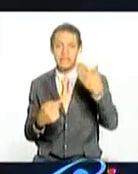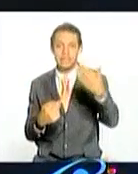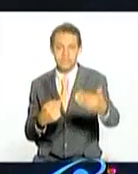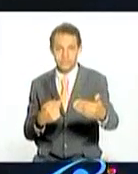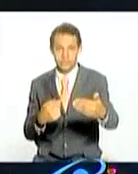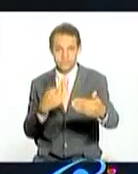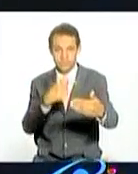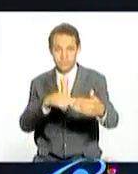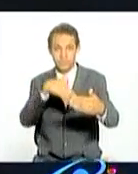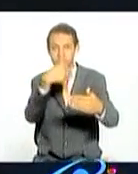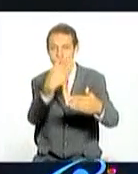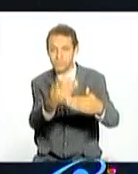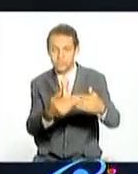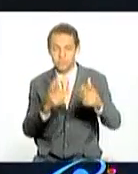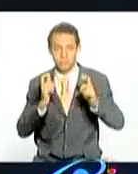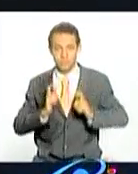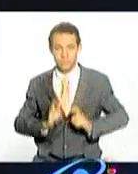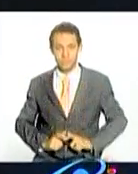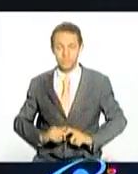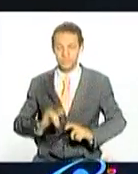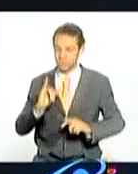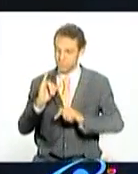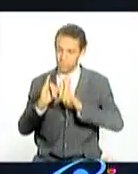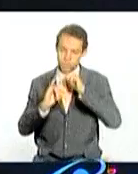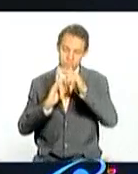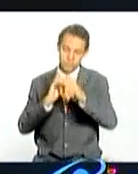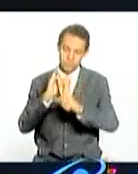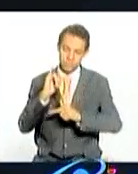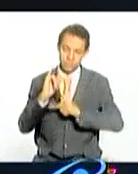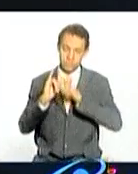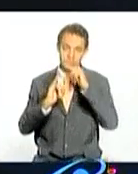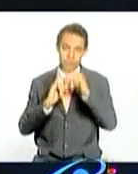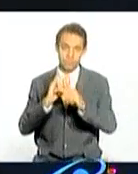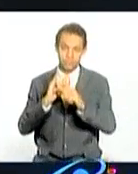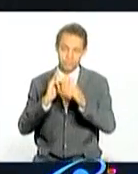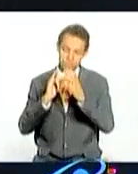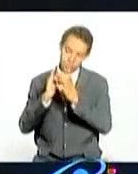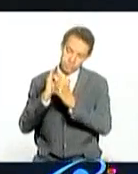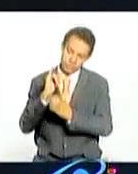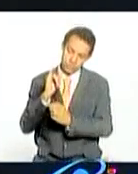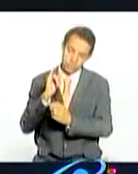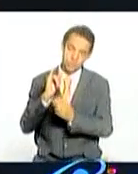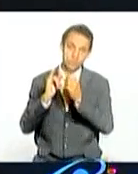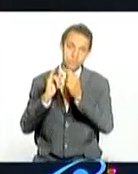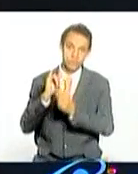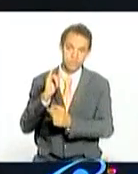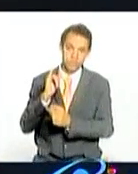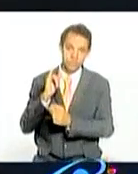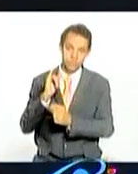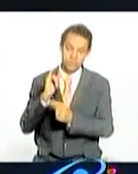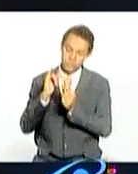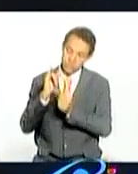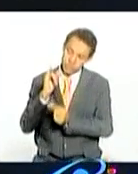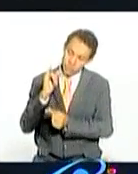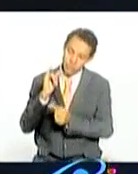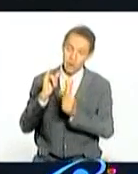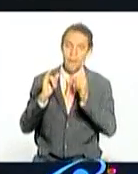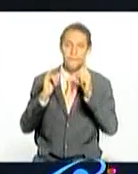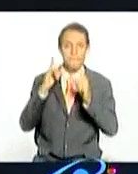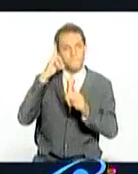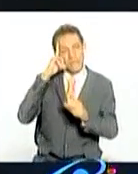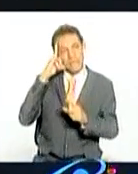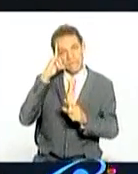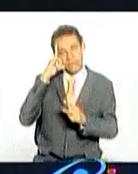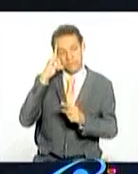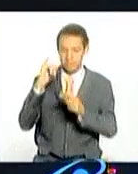toda esta parte del cuerpo del útero, el cuello, y hacia acá tendríamos el canal vaginal, ¿sí? Entonces